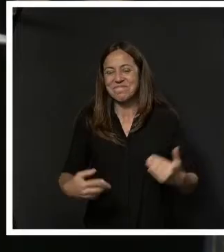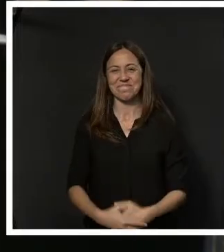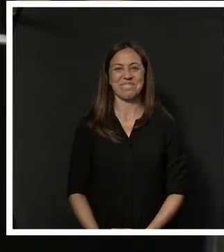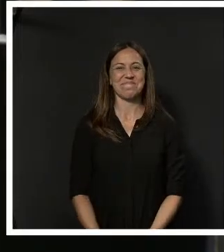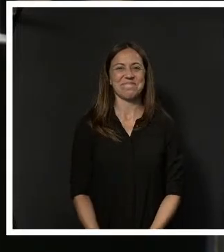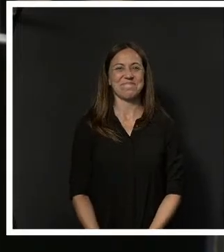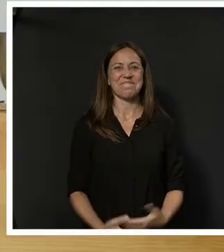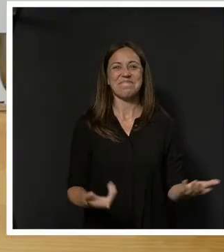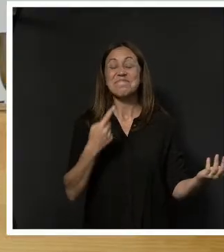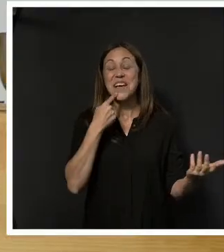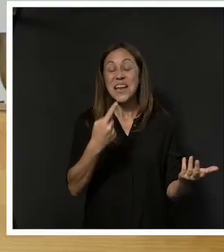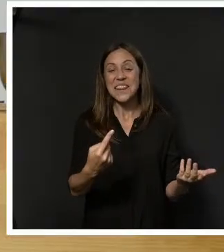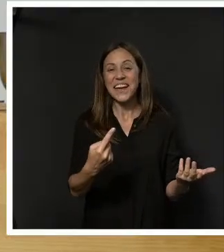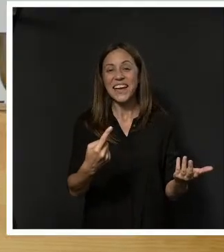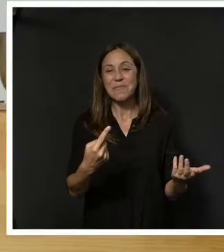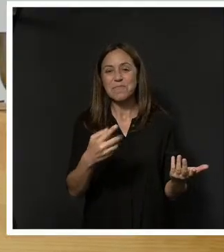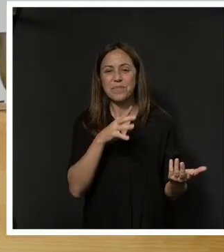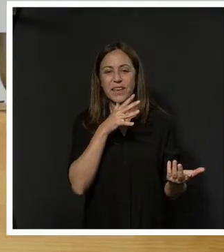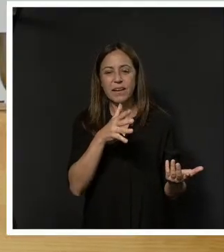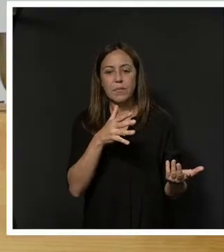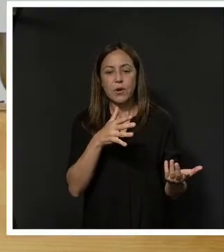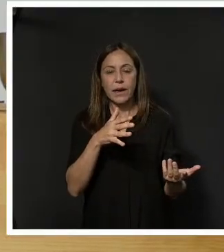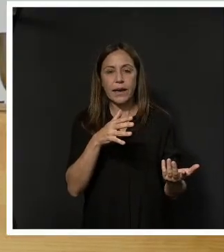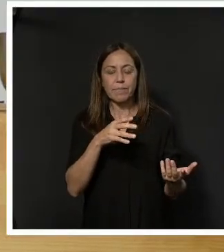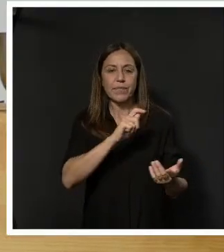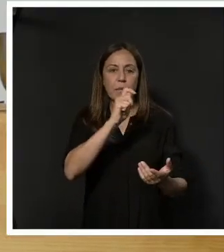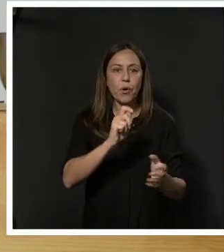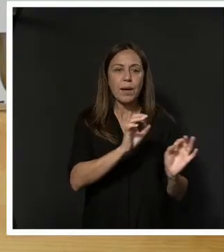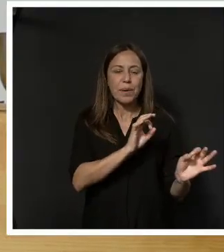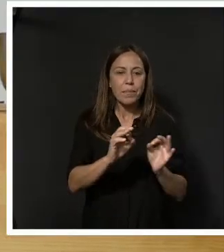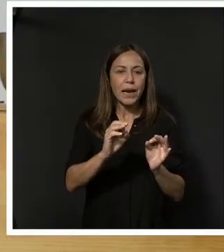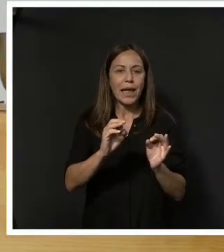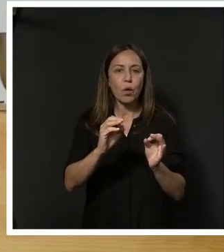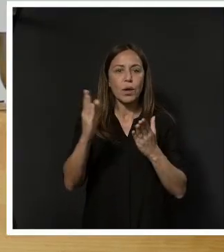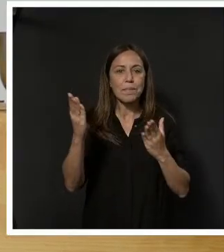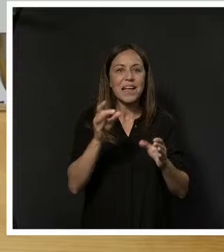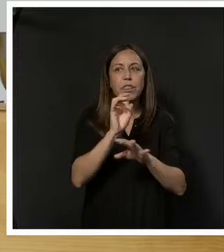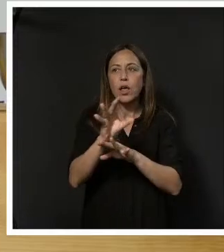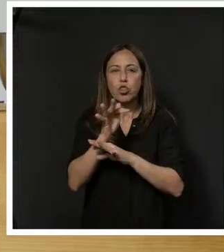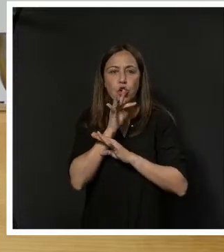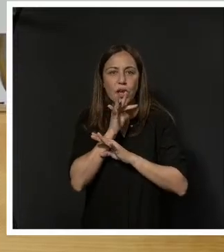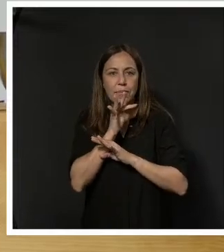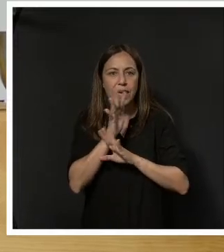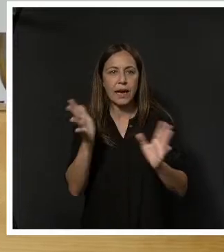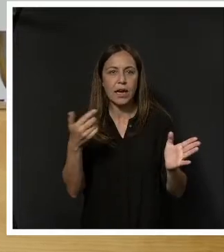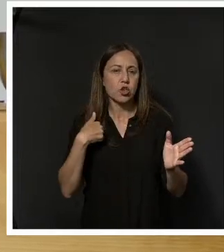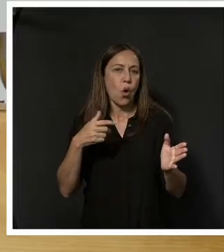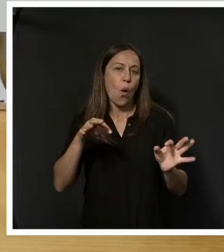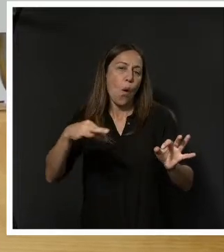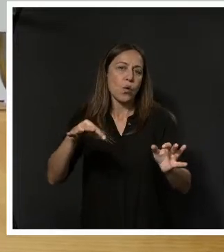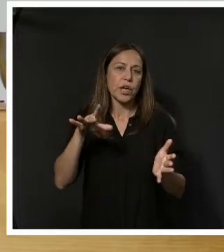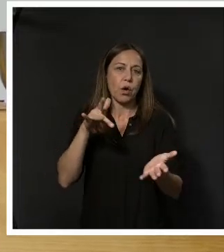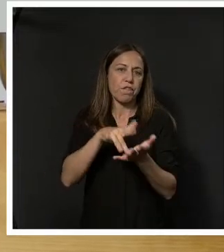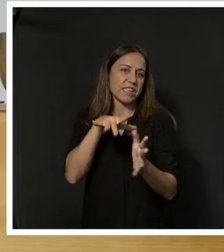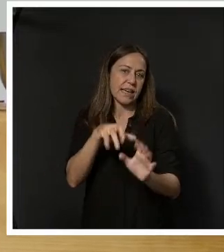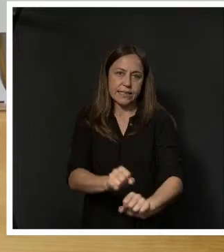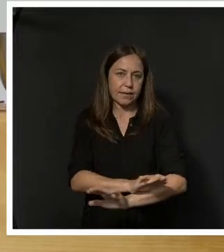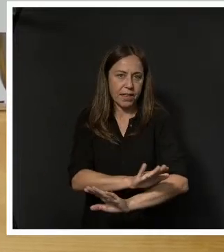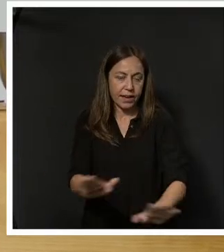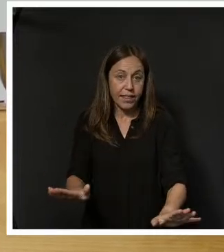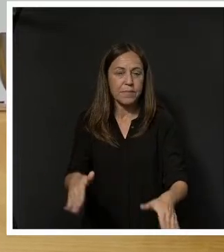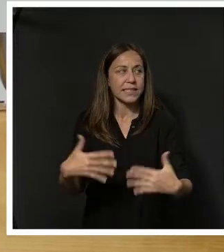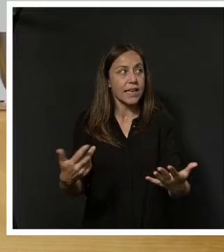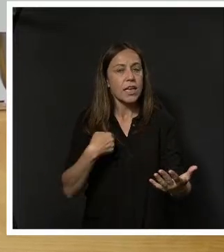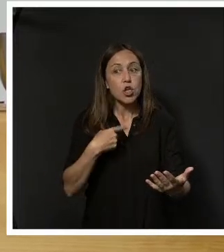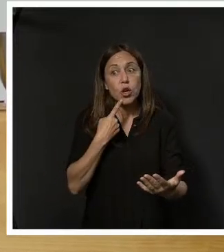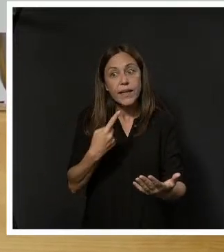Oye ese como no estaba nada montado ahí en las invitaciones ni nada Solo bloqueado porque claro he tenido la senda como actúa casi dicen Oye